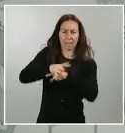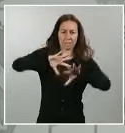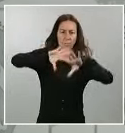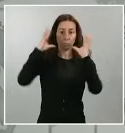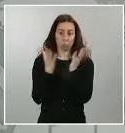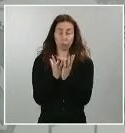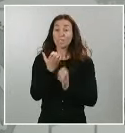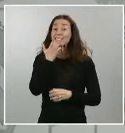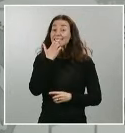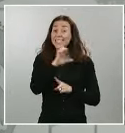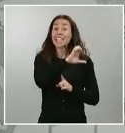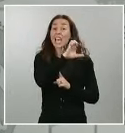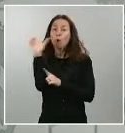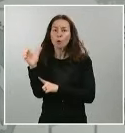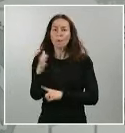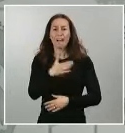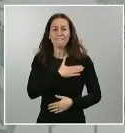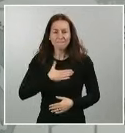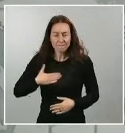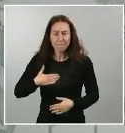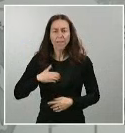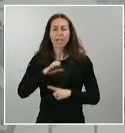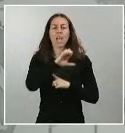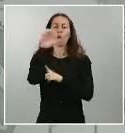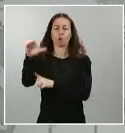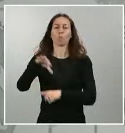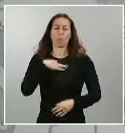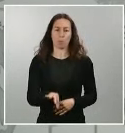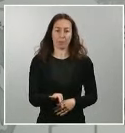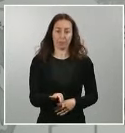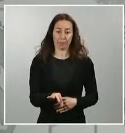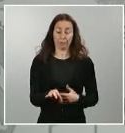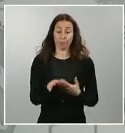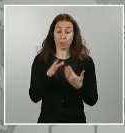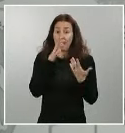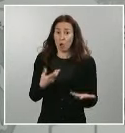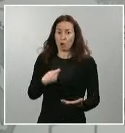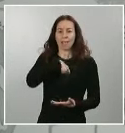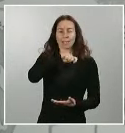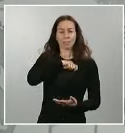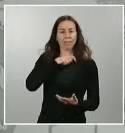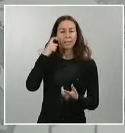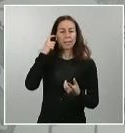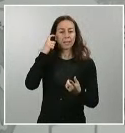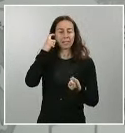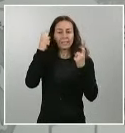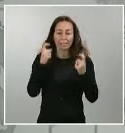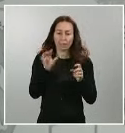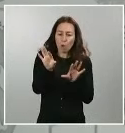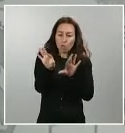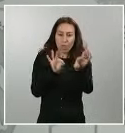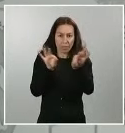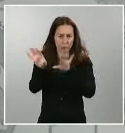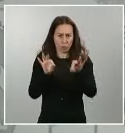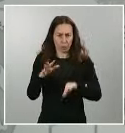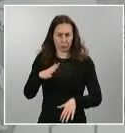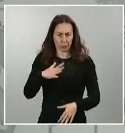puede. España está reclamando de la Unión decisiones valientes, contundentes. Y en concreto estamos demandando, en primer